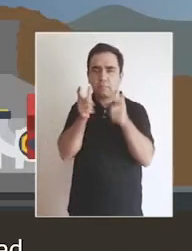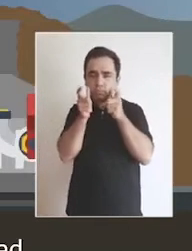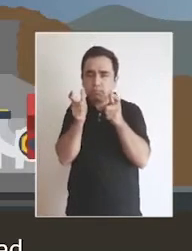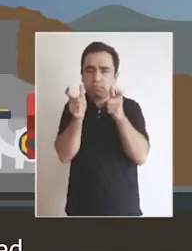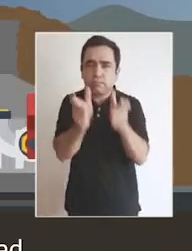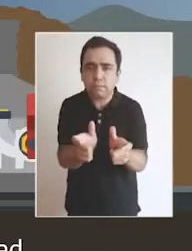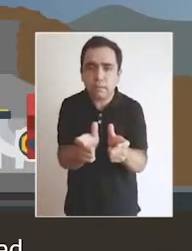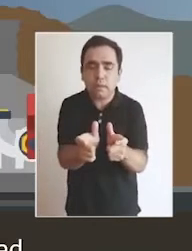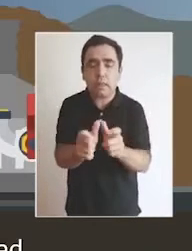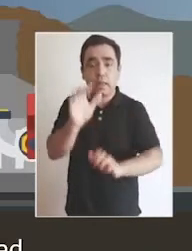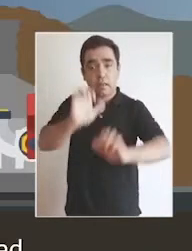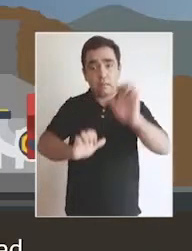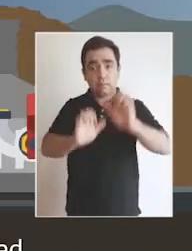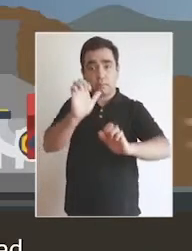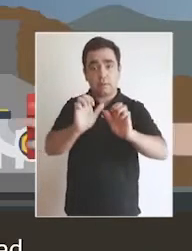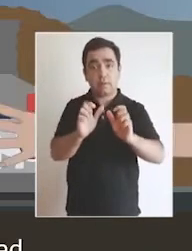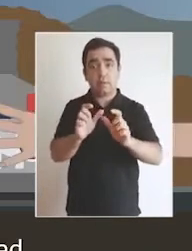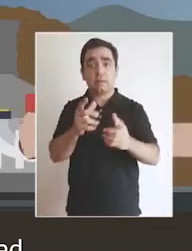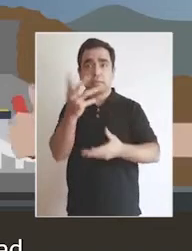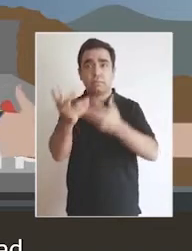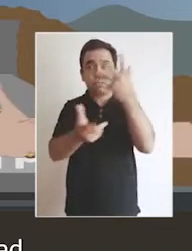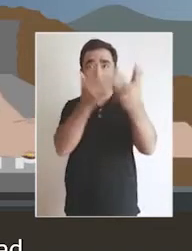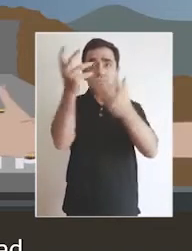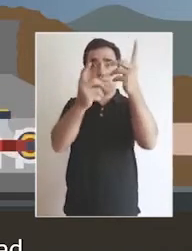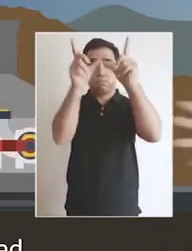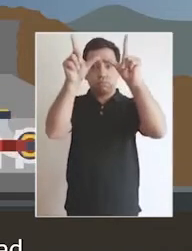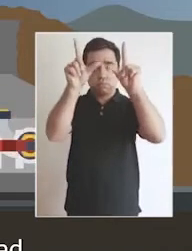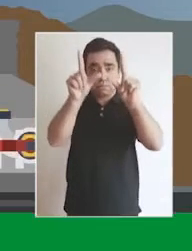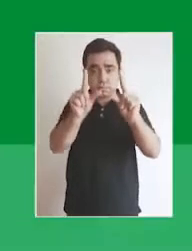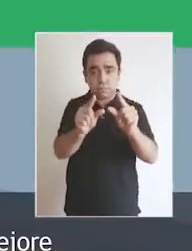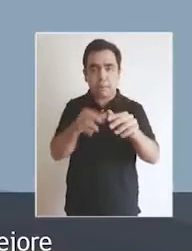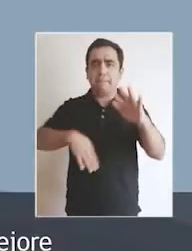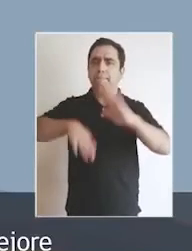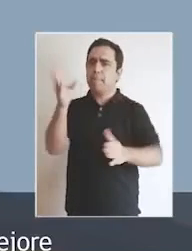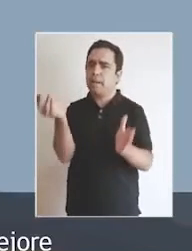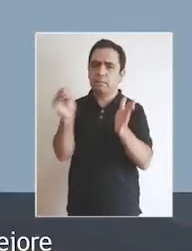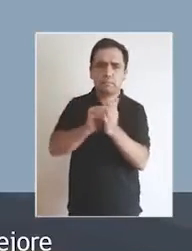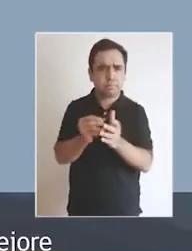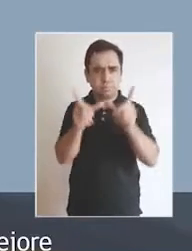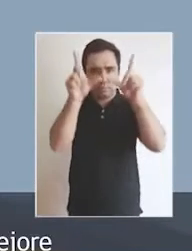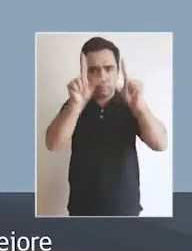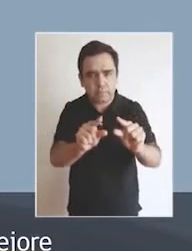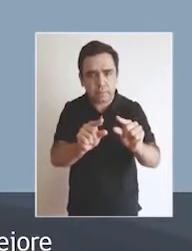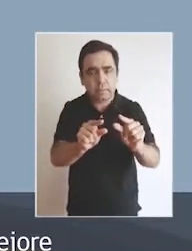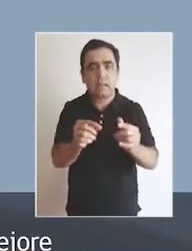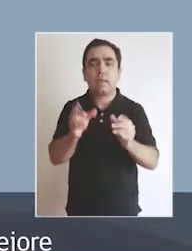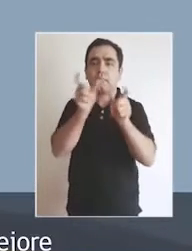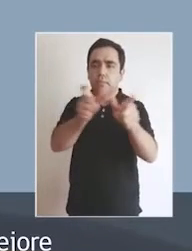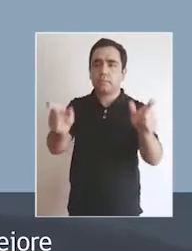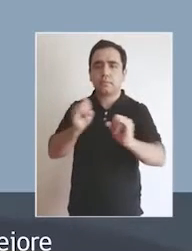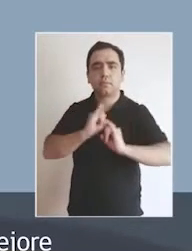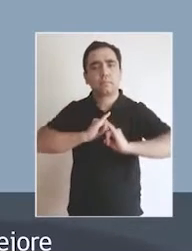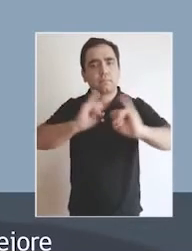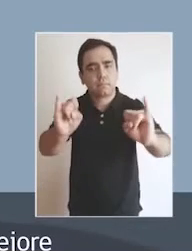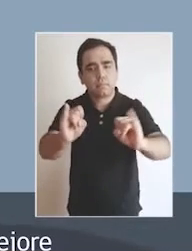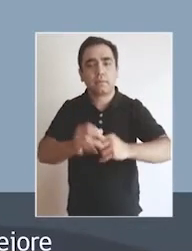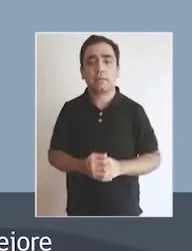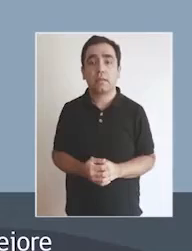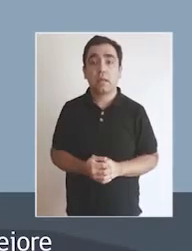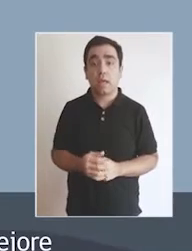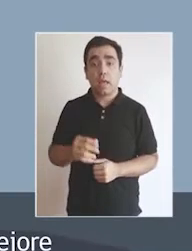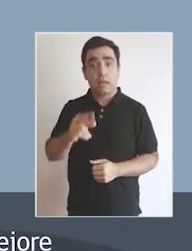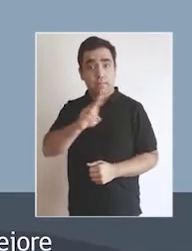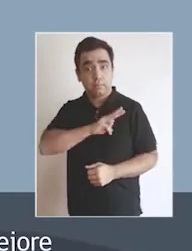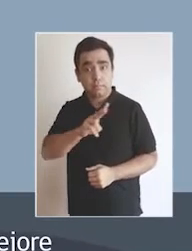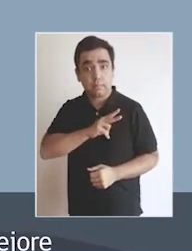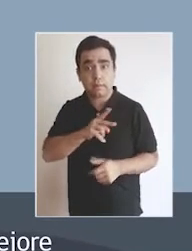a reducir aún más sus emisiones e informar a la comunidad. La Intendencia de Valparaíso puede ampliar las